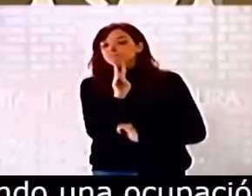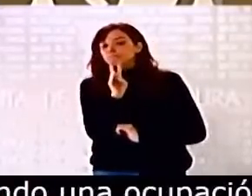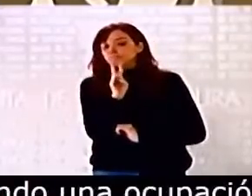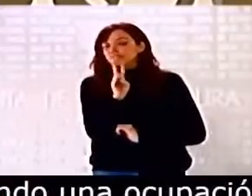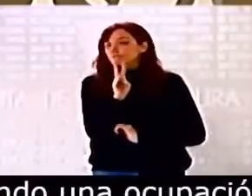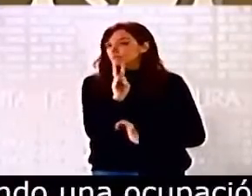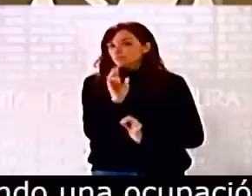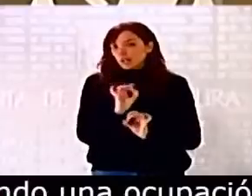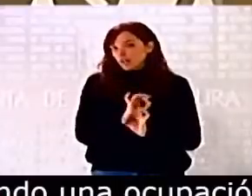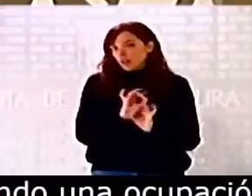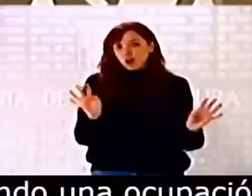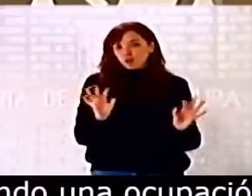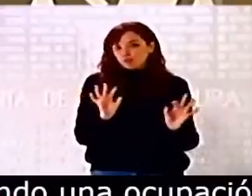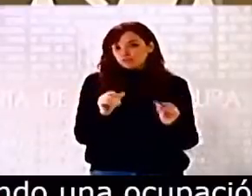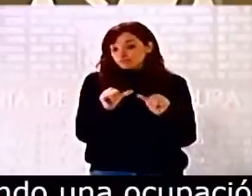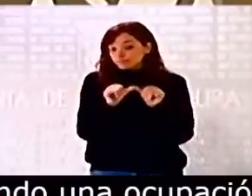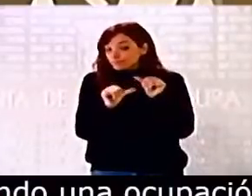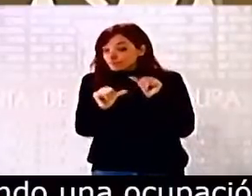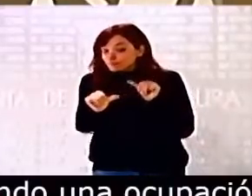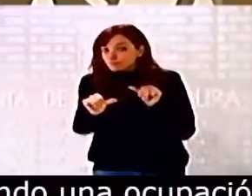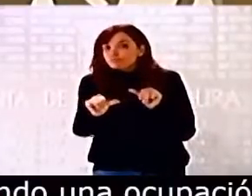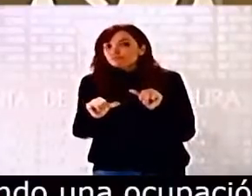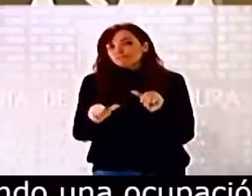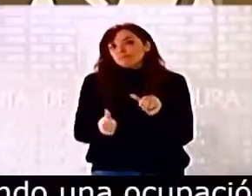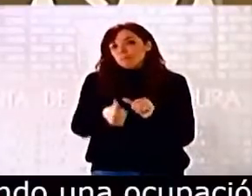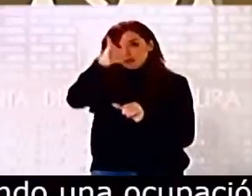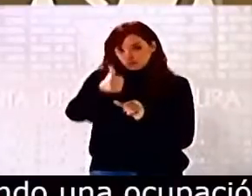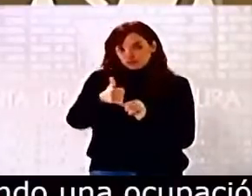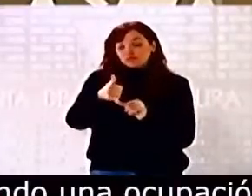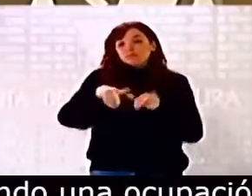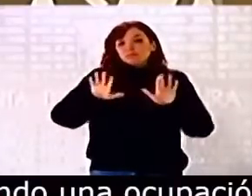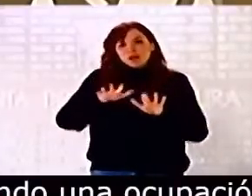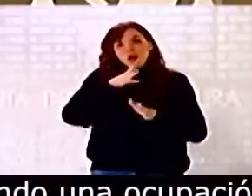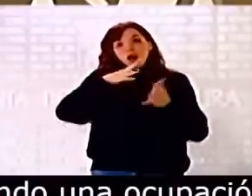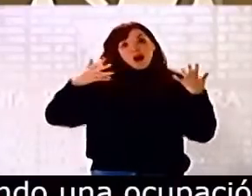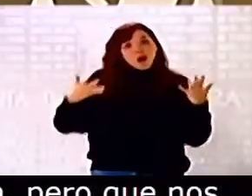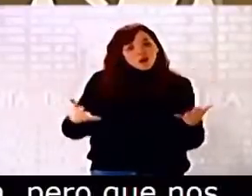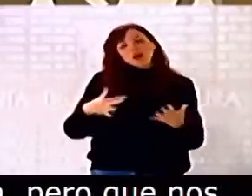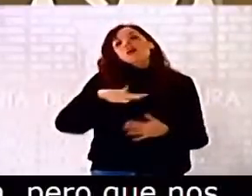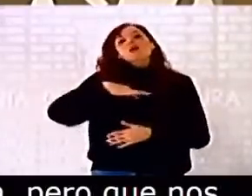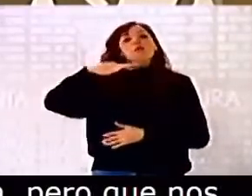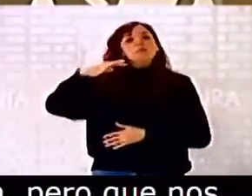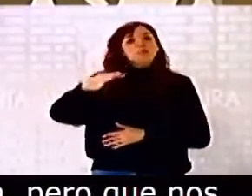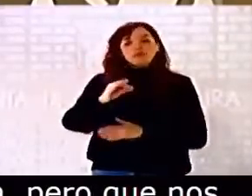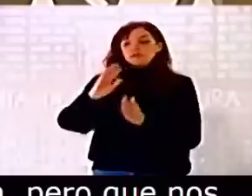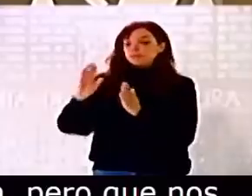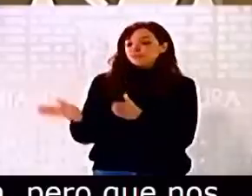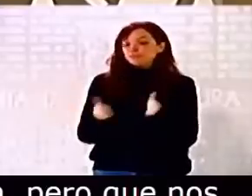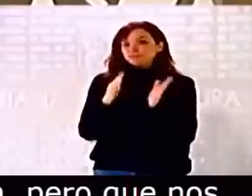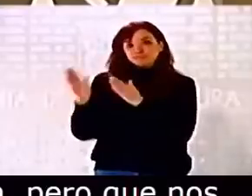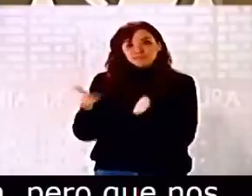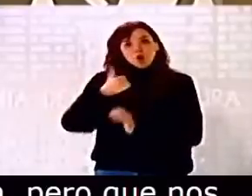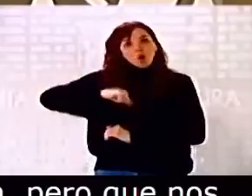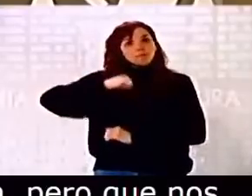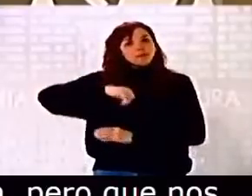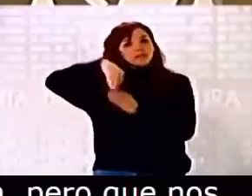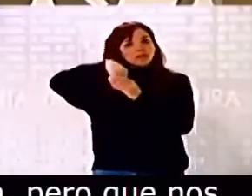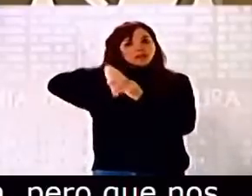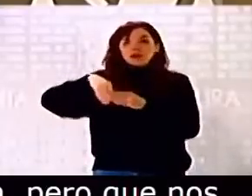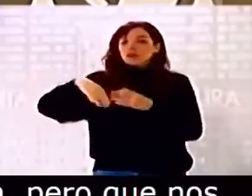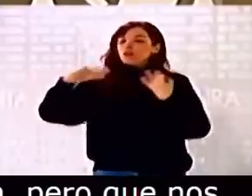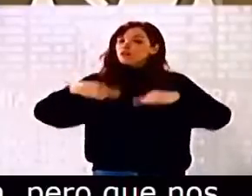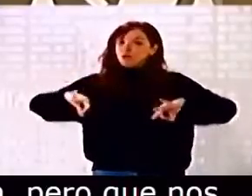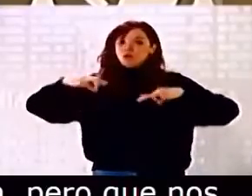suba, pero que nos está permitiendo mantener la actividad dentro de los centros hospitalarios de nuestra